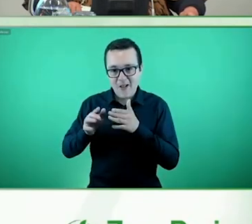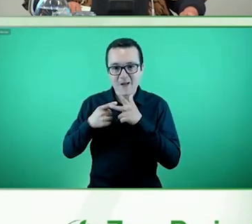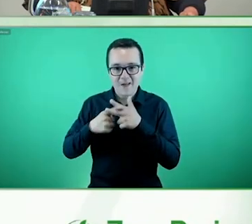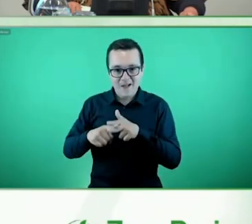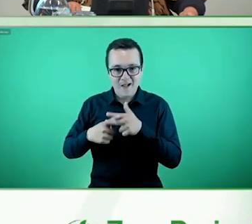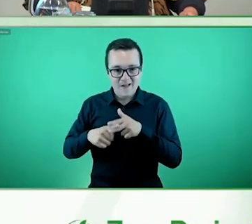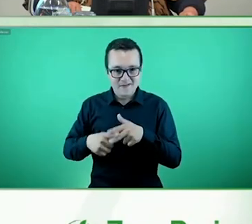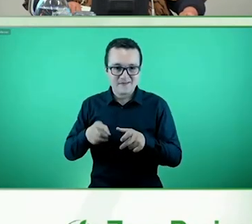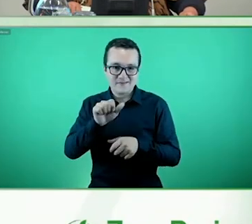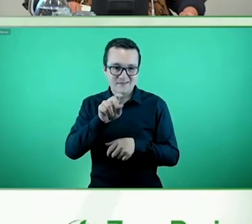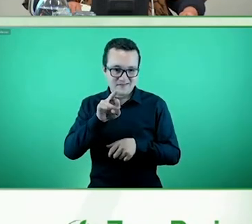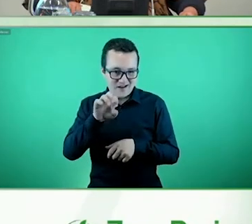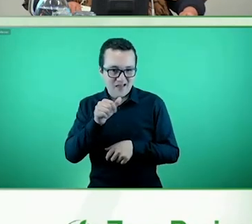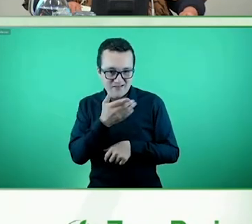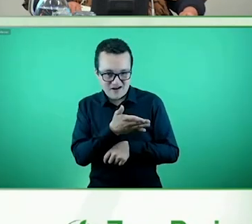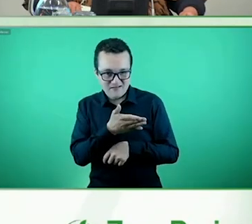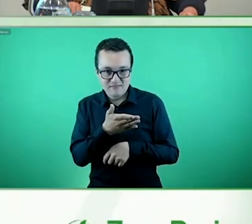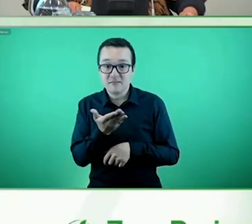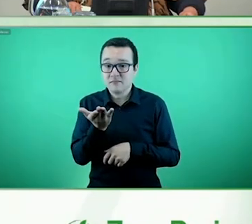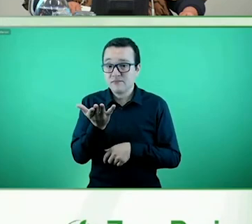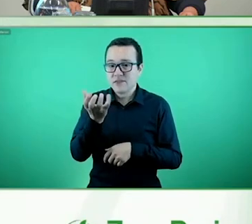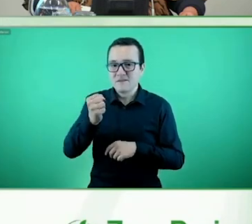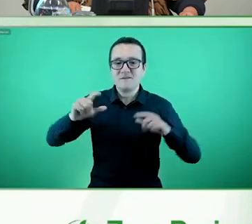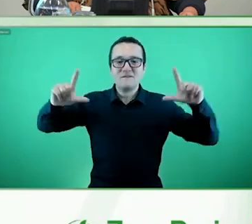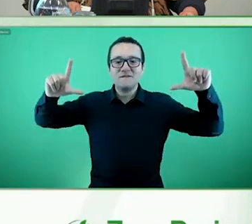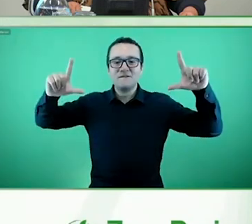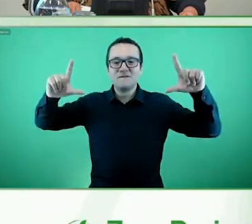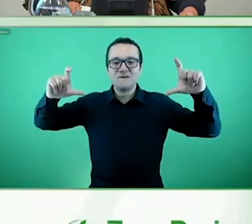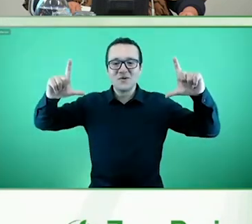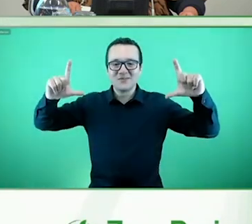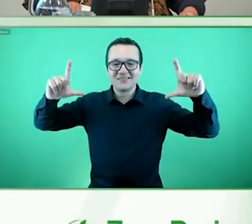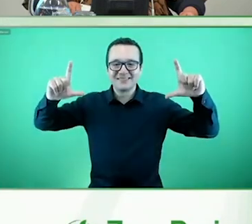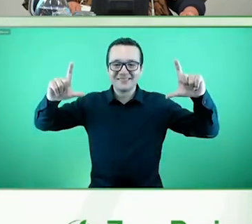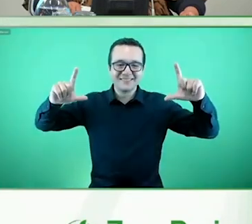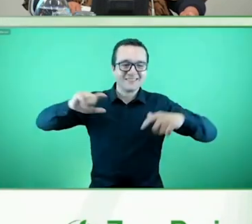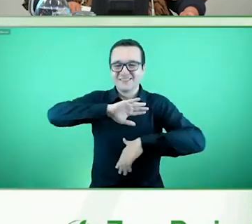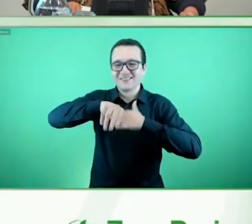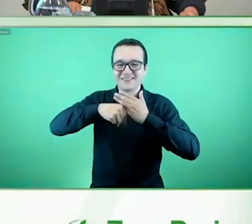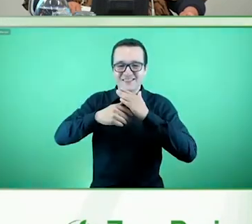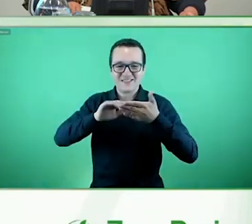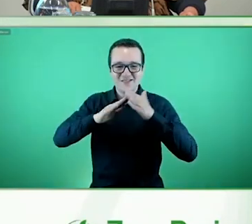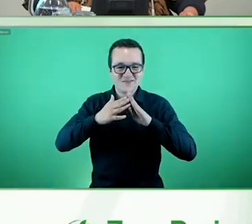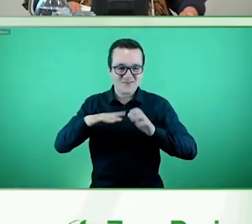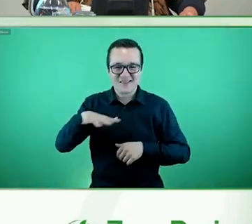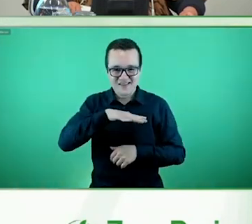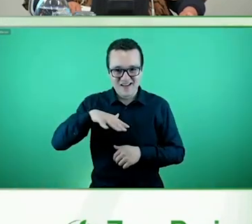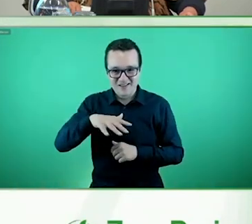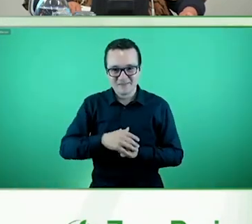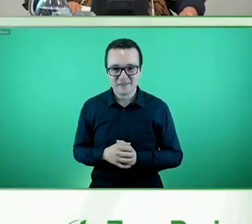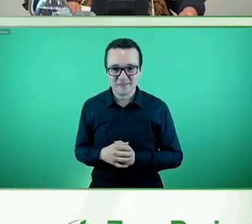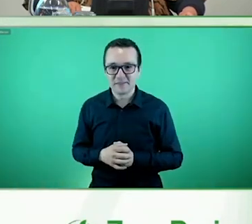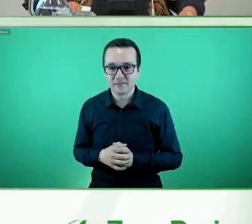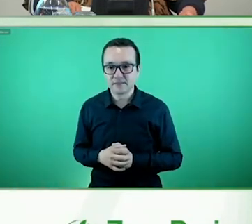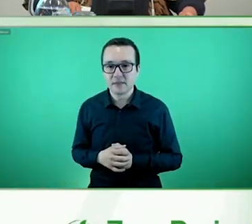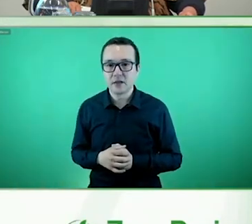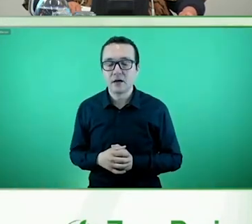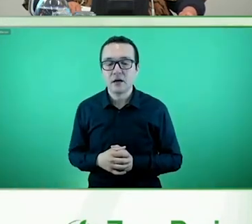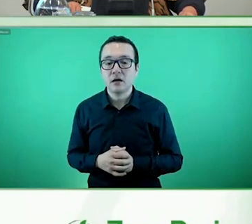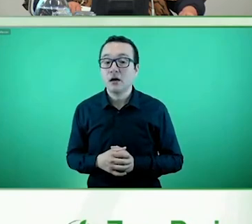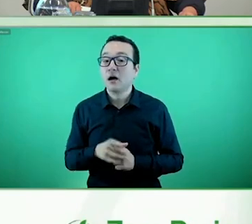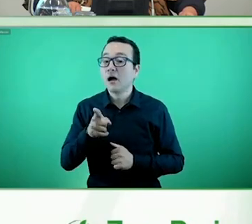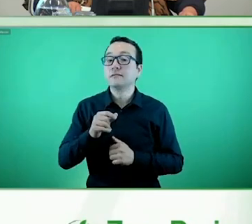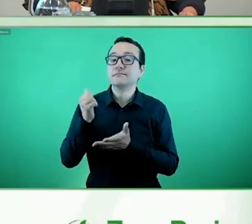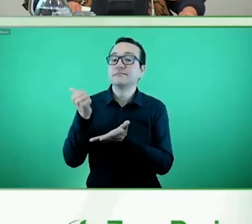acá podemos apreciar una foto general de la comunidad que hemos realizado algunas actividades presenciales.